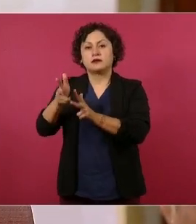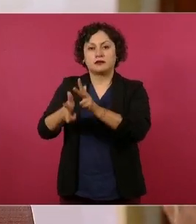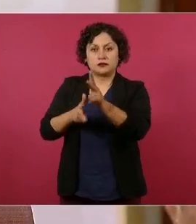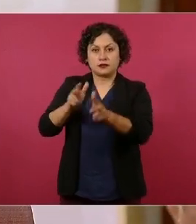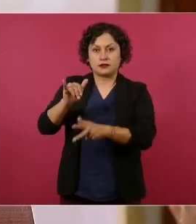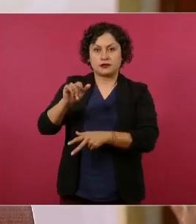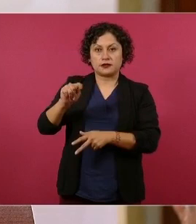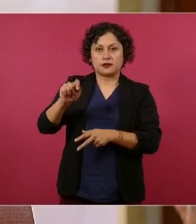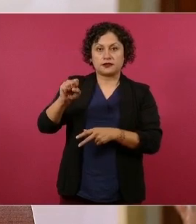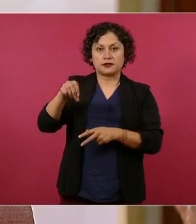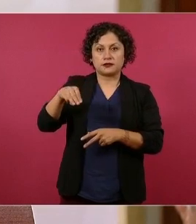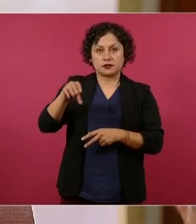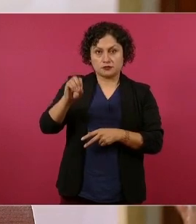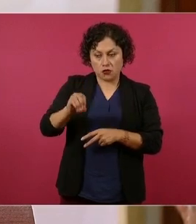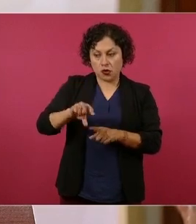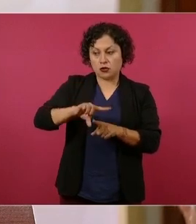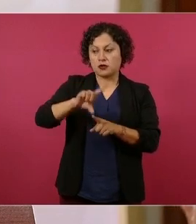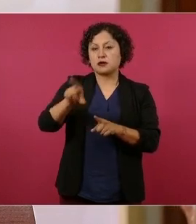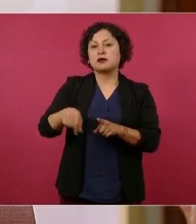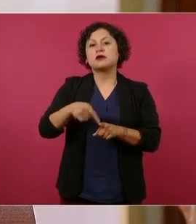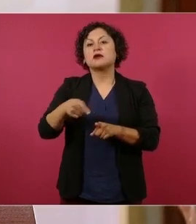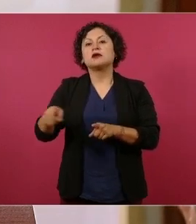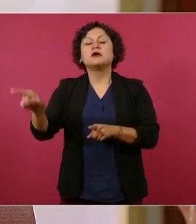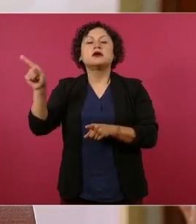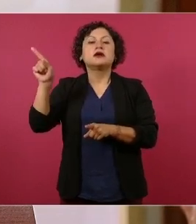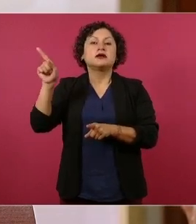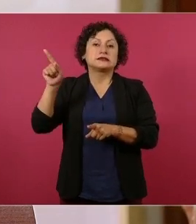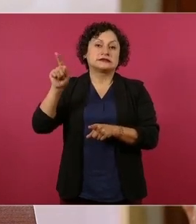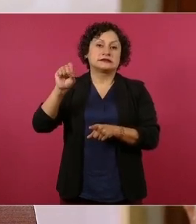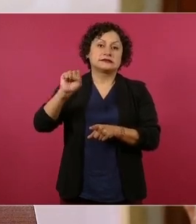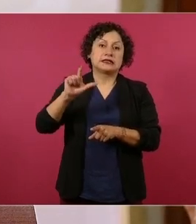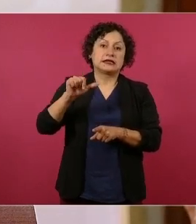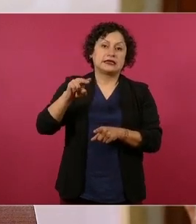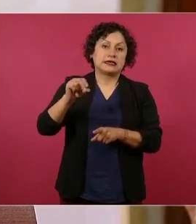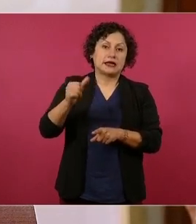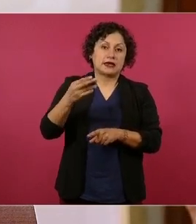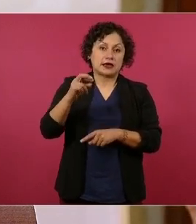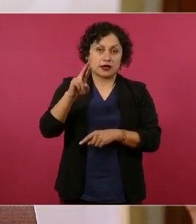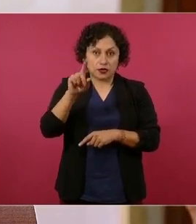Cruz, mañana Huatulco,